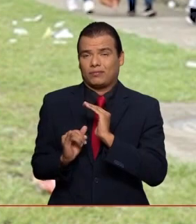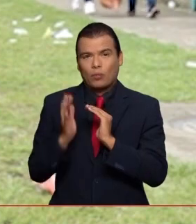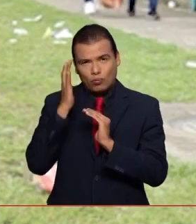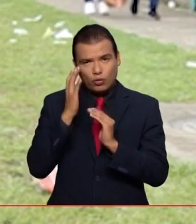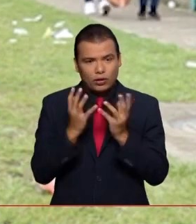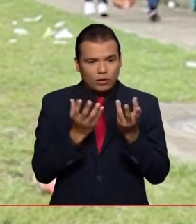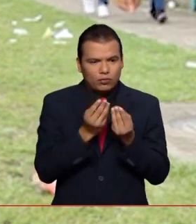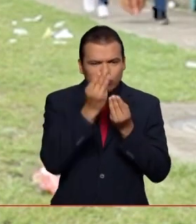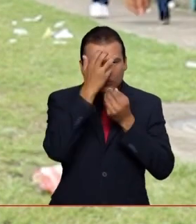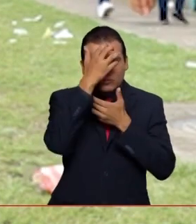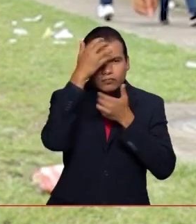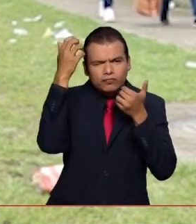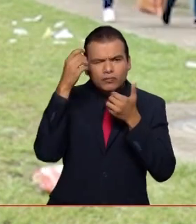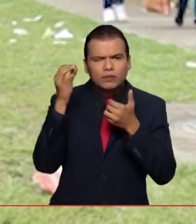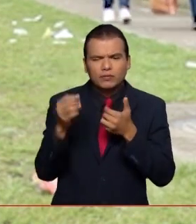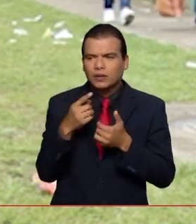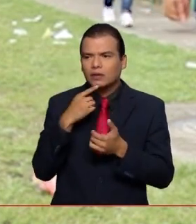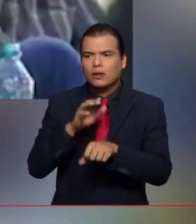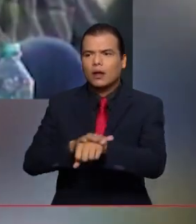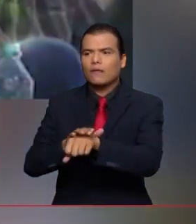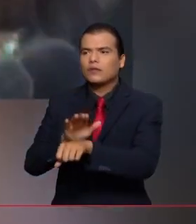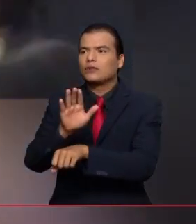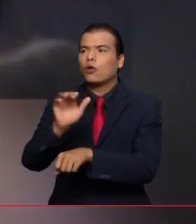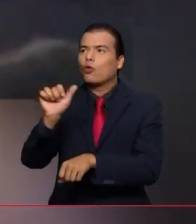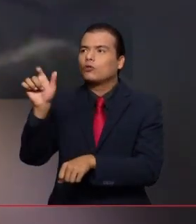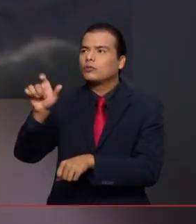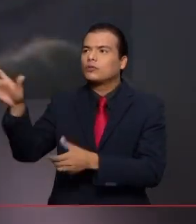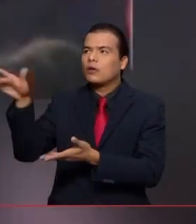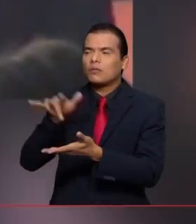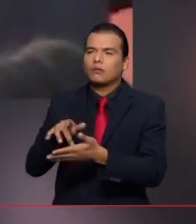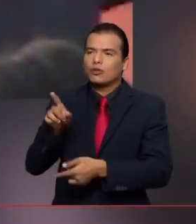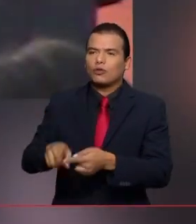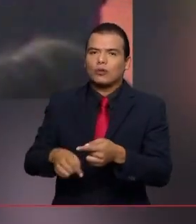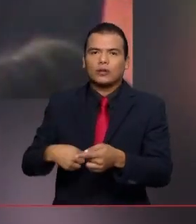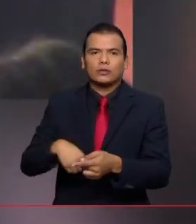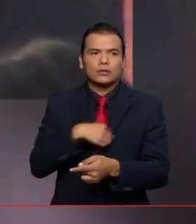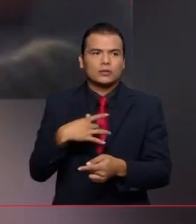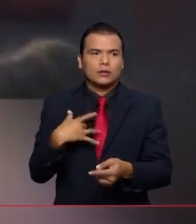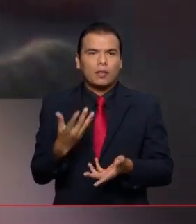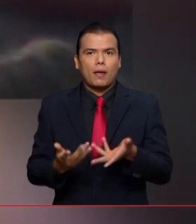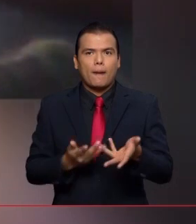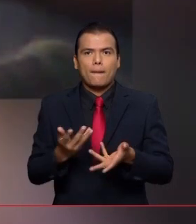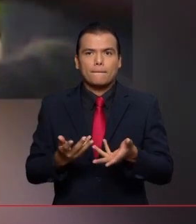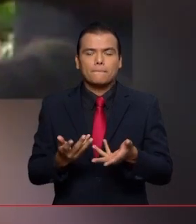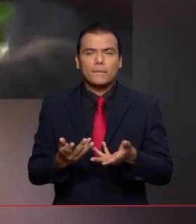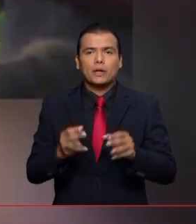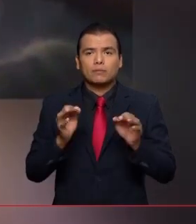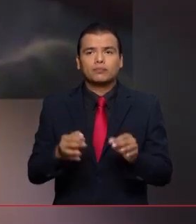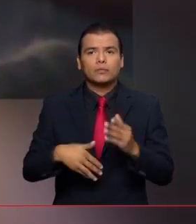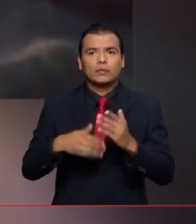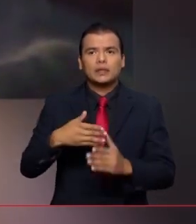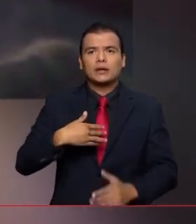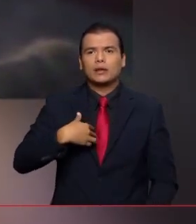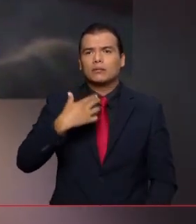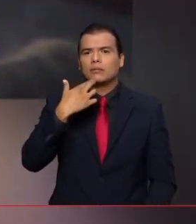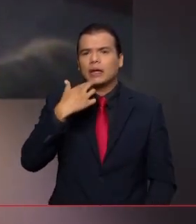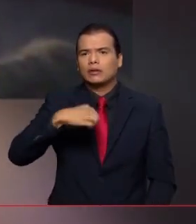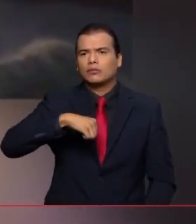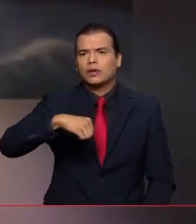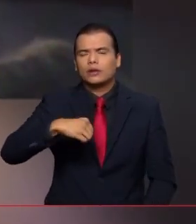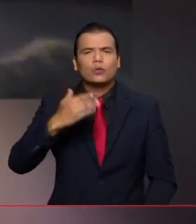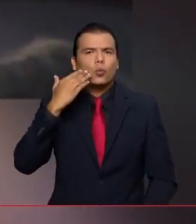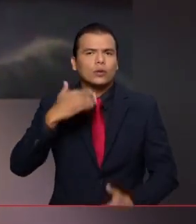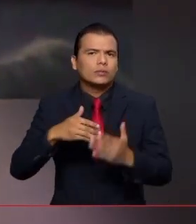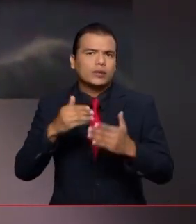les impide la salida o el acceso a la zona. Vea, nosotros hemos hecho derechos de petición desde el 2019, que es cuando entra la